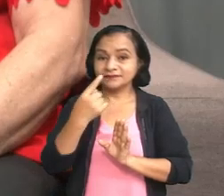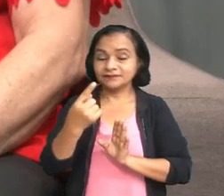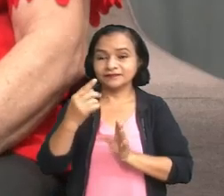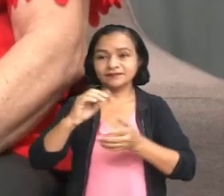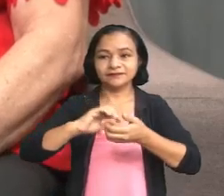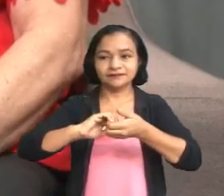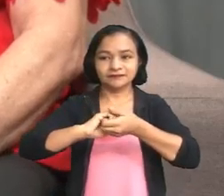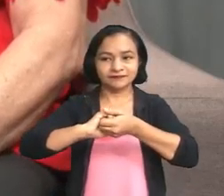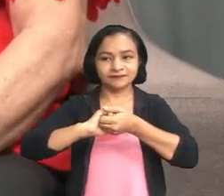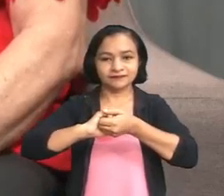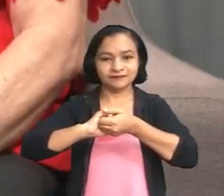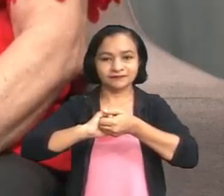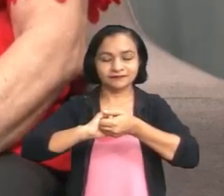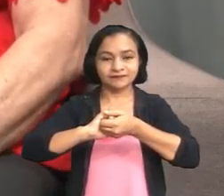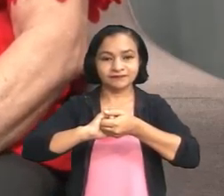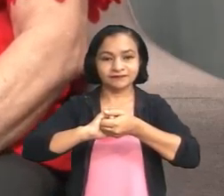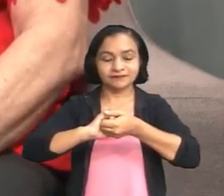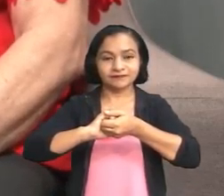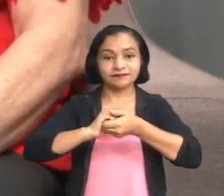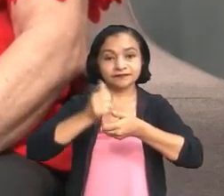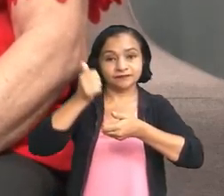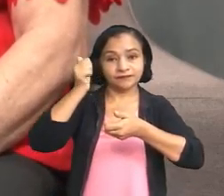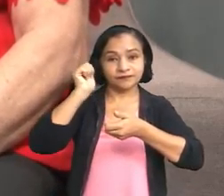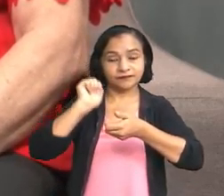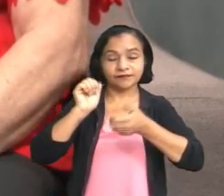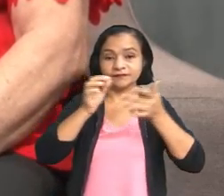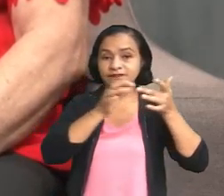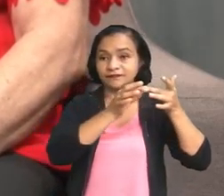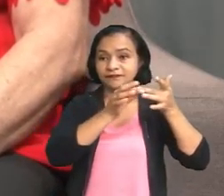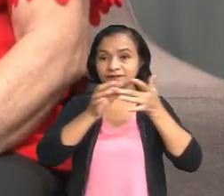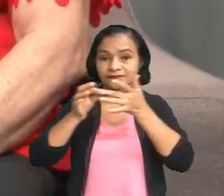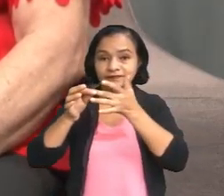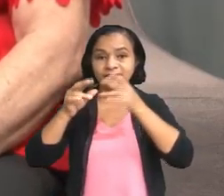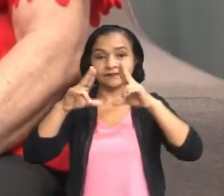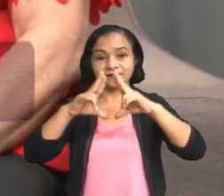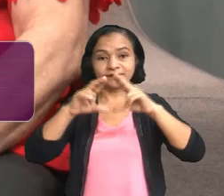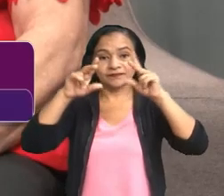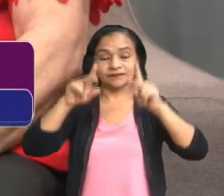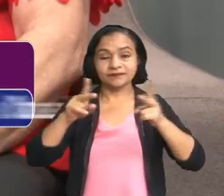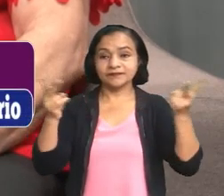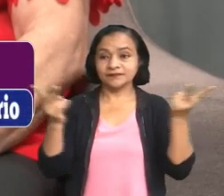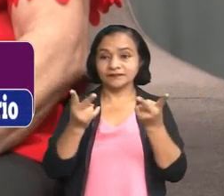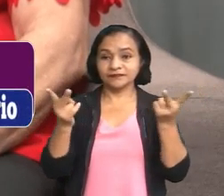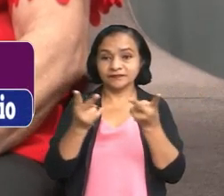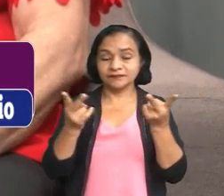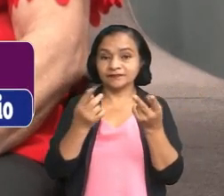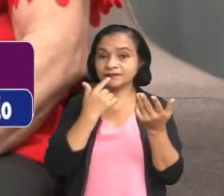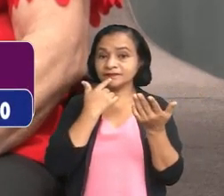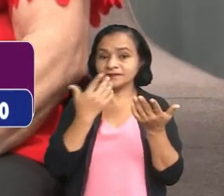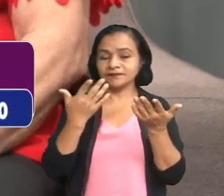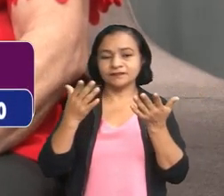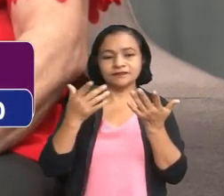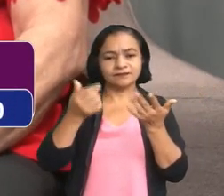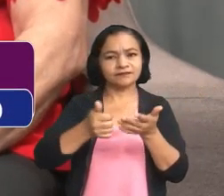amigo, ayer, un día tan especial para los nicaragüenses, en el cual